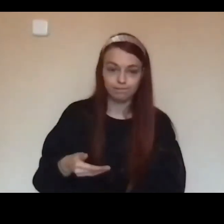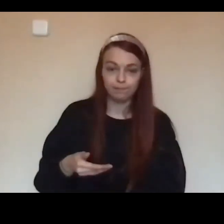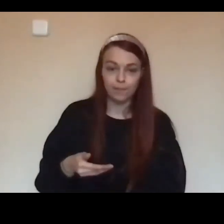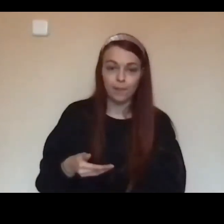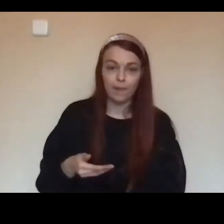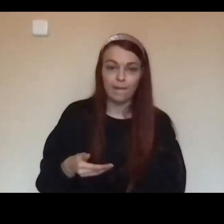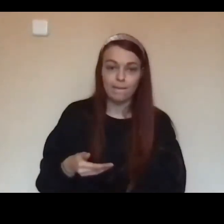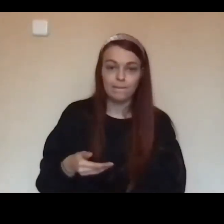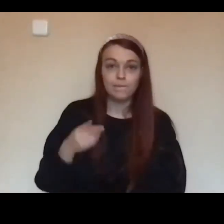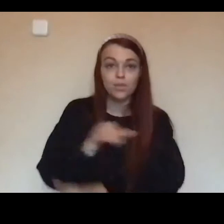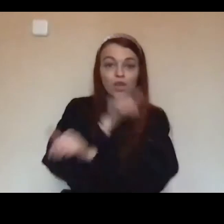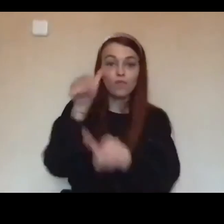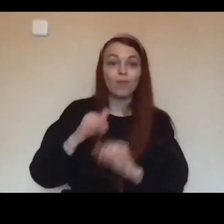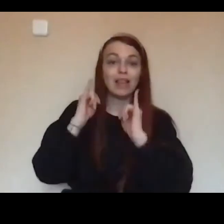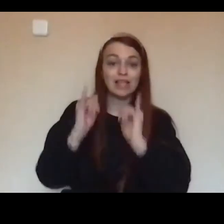los destinos